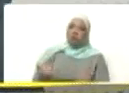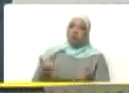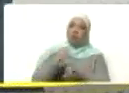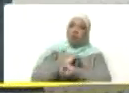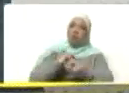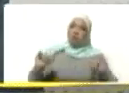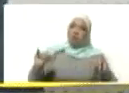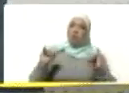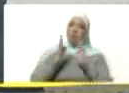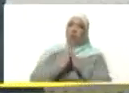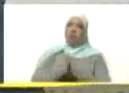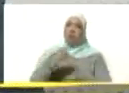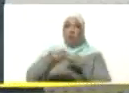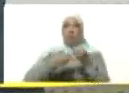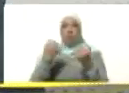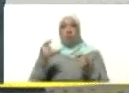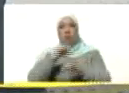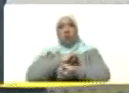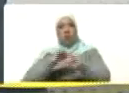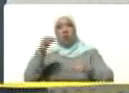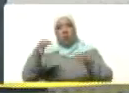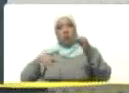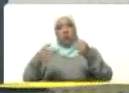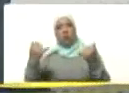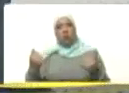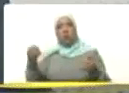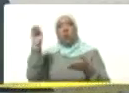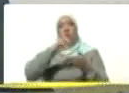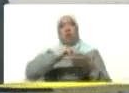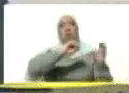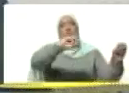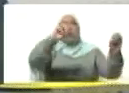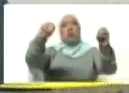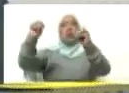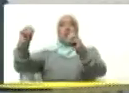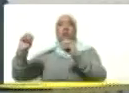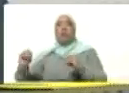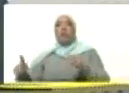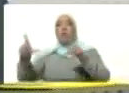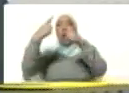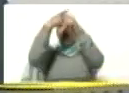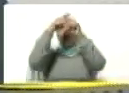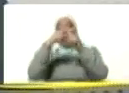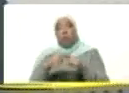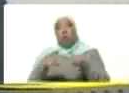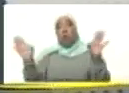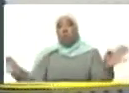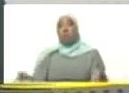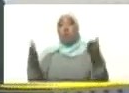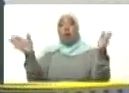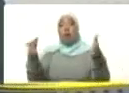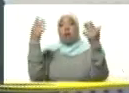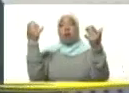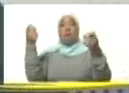list as a sponsor of terrorism. Injustamente ha sido colocada en la lista de países que promueven el terrorismo.